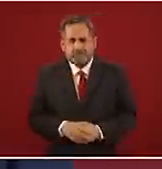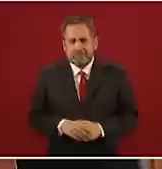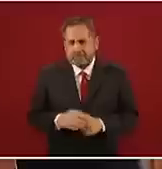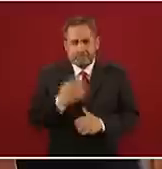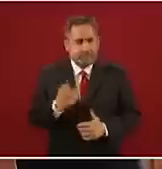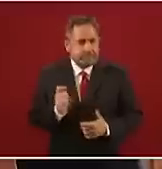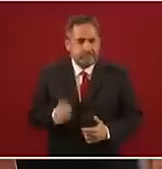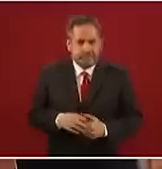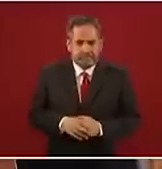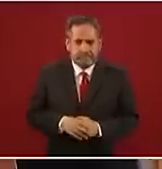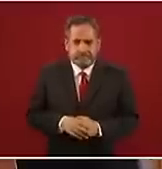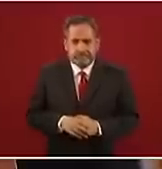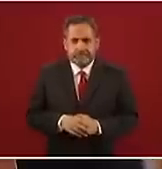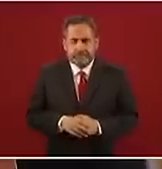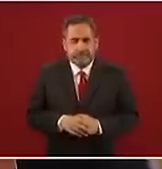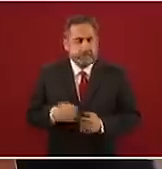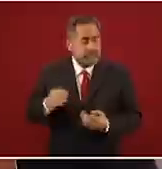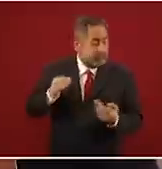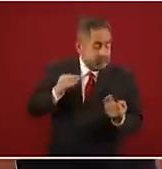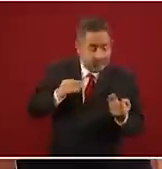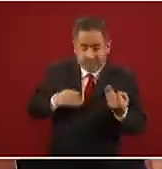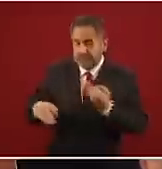Porque todos los